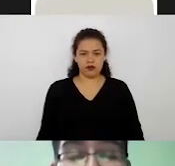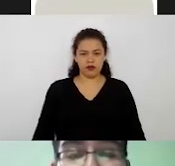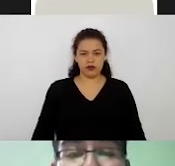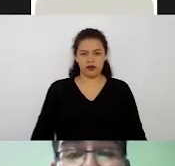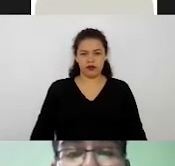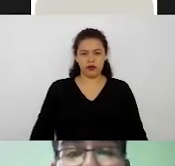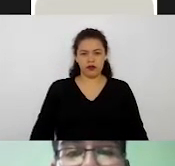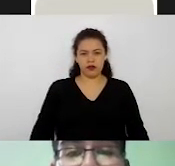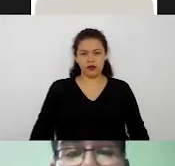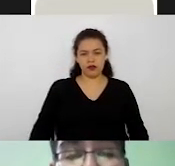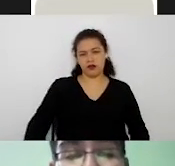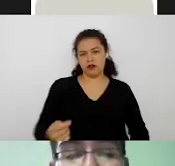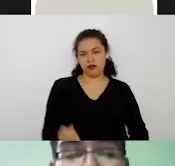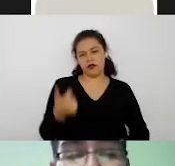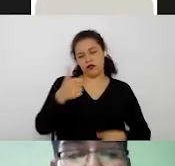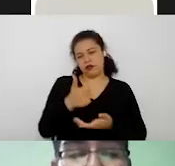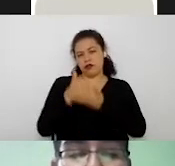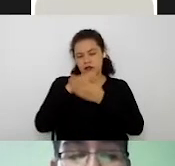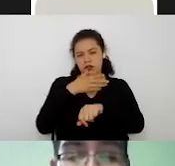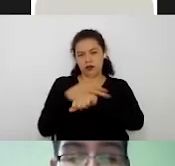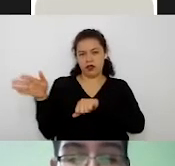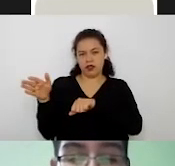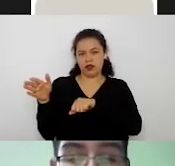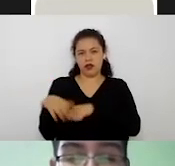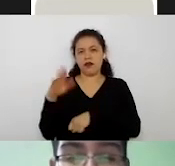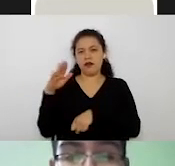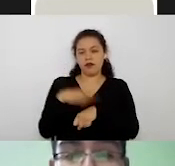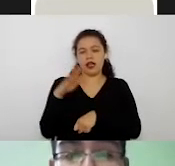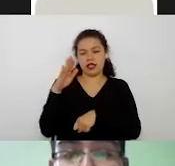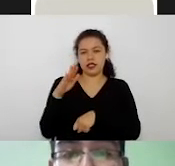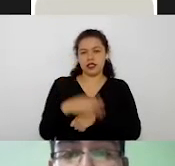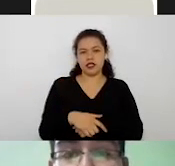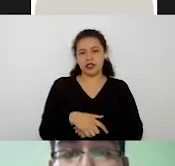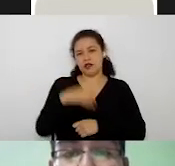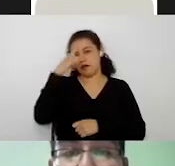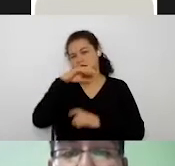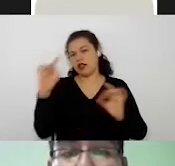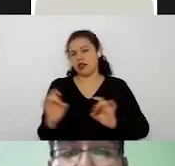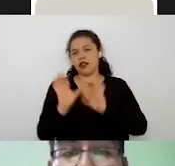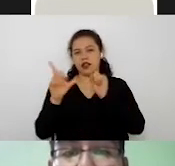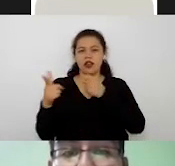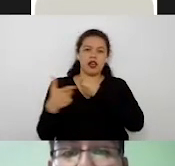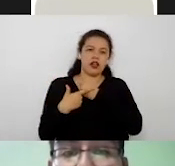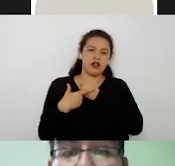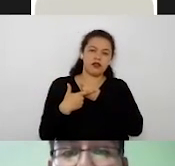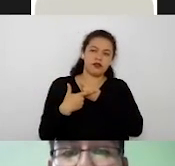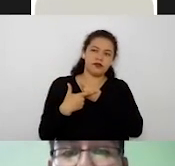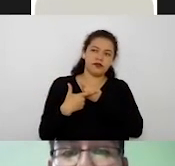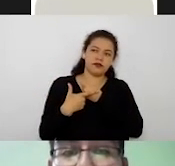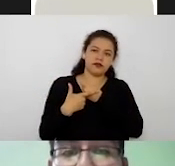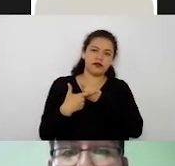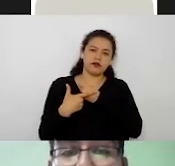Ajá, la de primeros auxilios es blanco, principalmente por, en caso de que se tenga